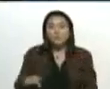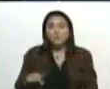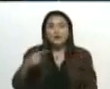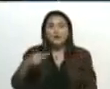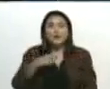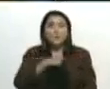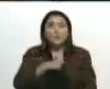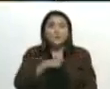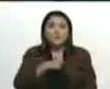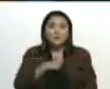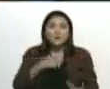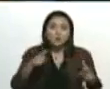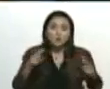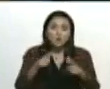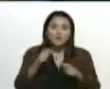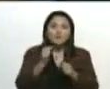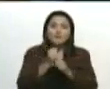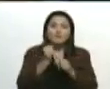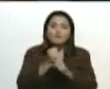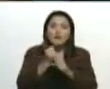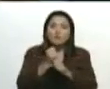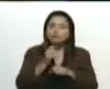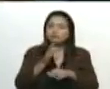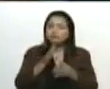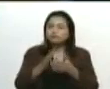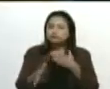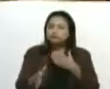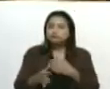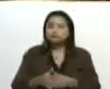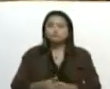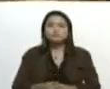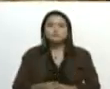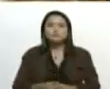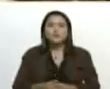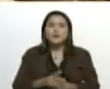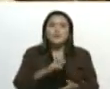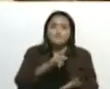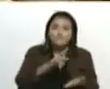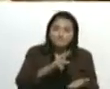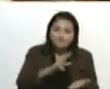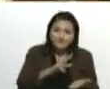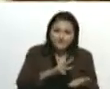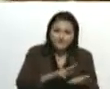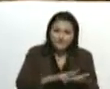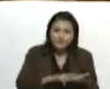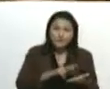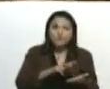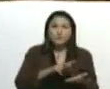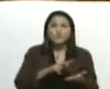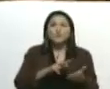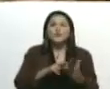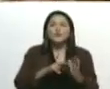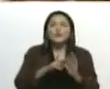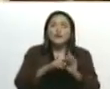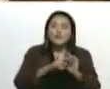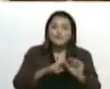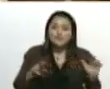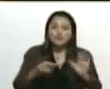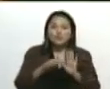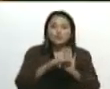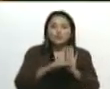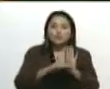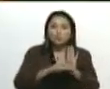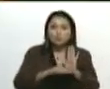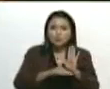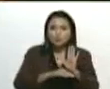trabajo bien productiva donde se aprobó, como también lo señala la ley, el reglamento respectivo de funcionamiento, y avanzamos